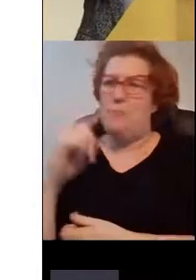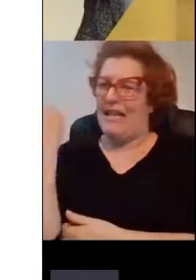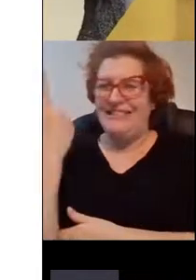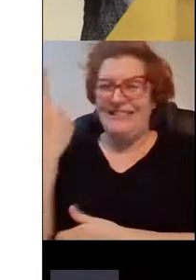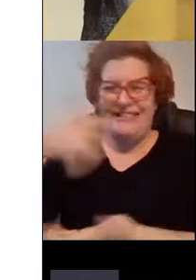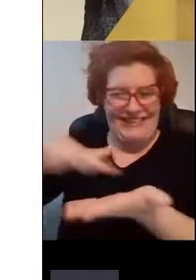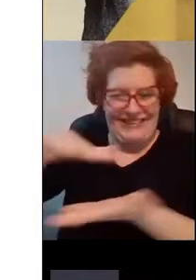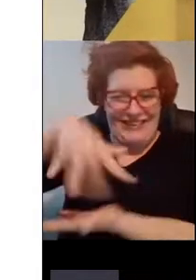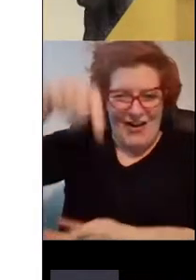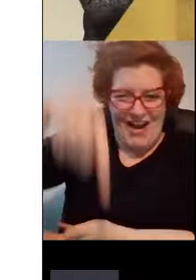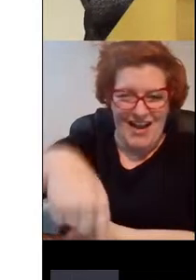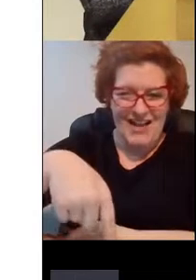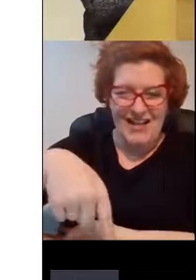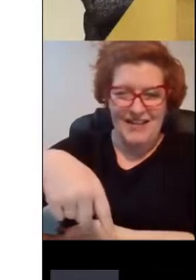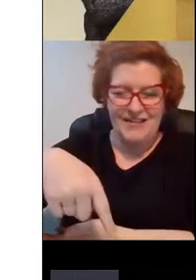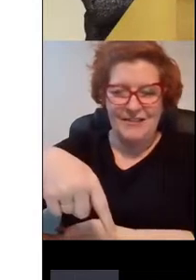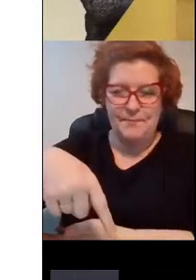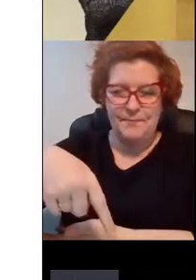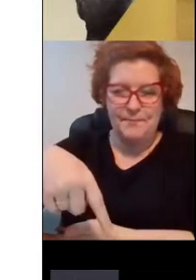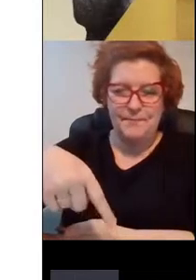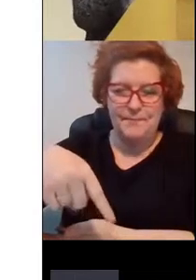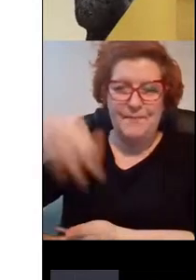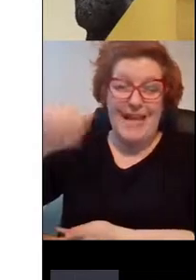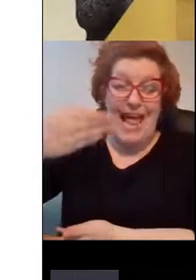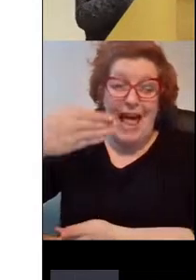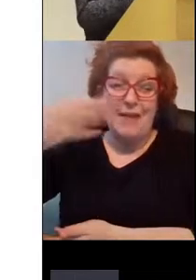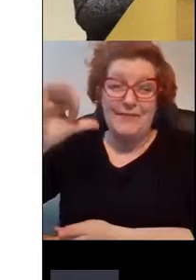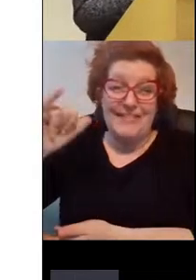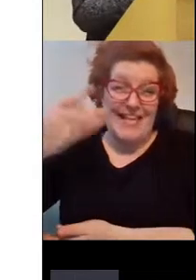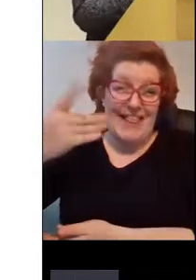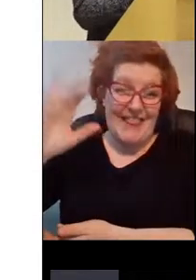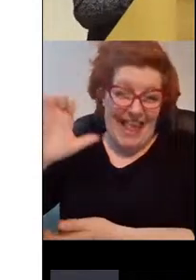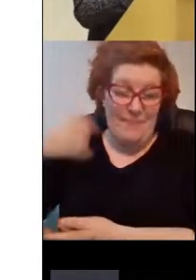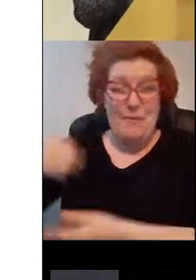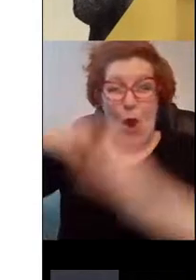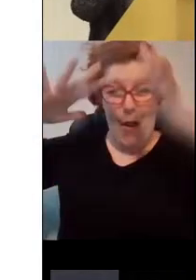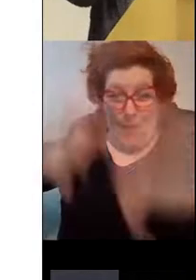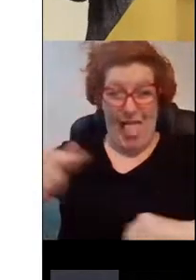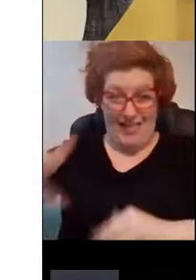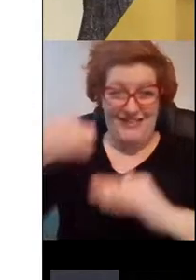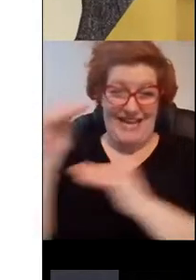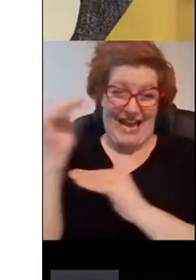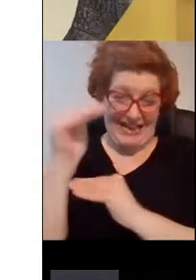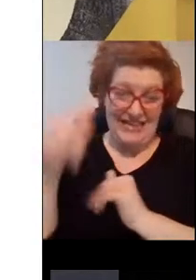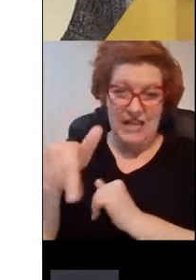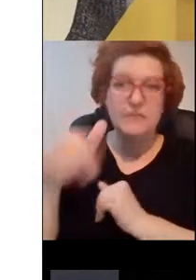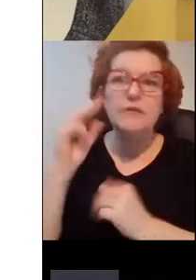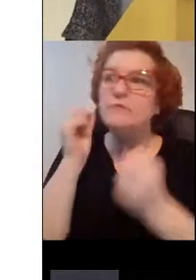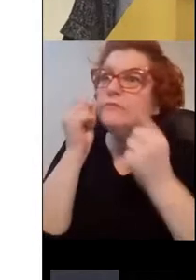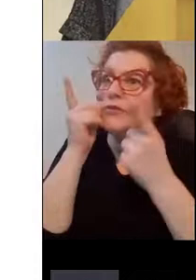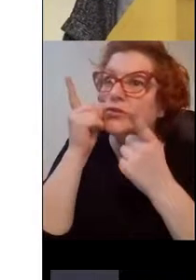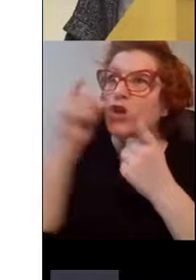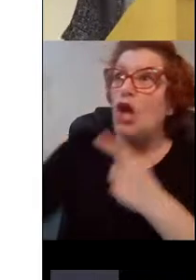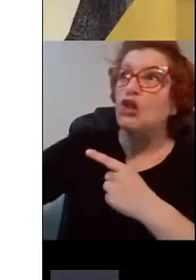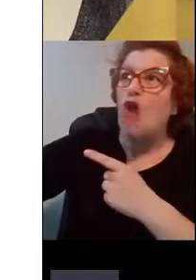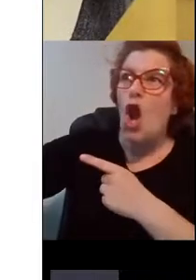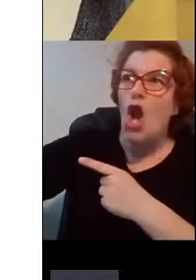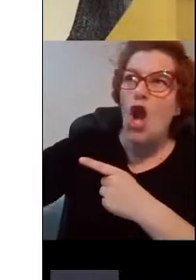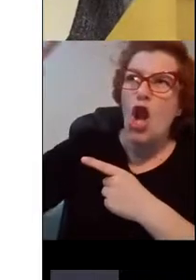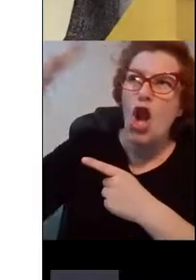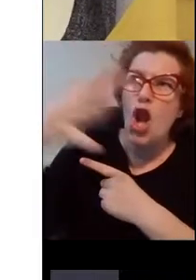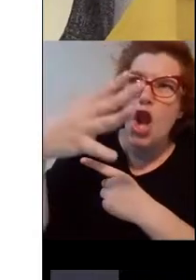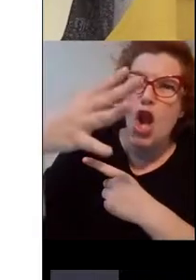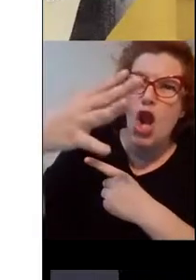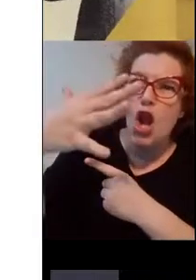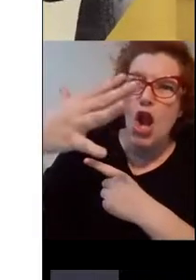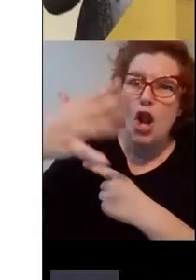era el ábside de las ruinas de esta iglesia, y nos dimos cuenta de que el sol incidía en ese